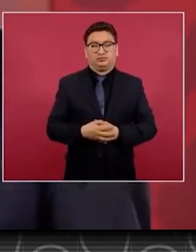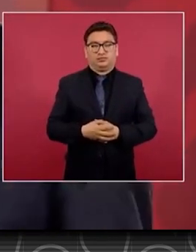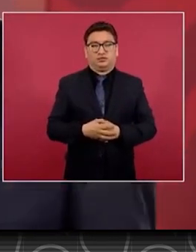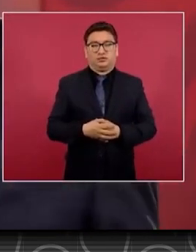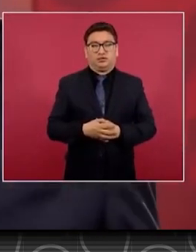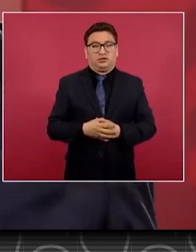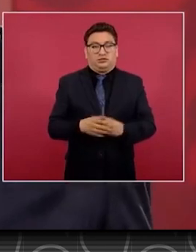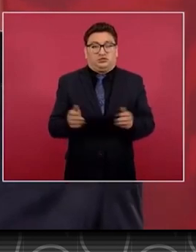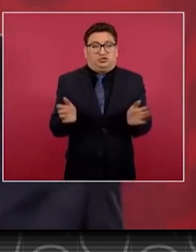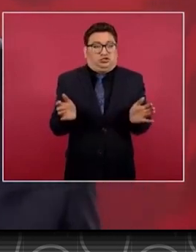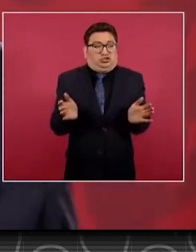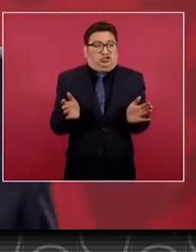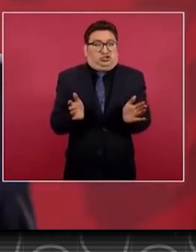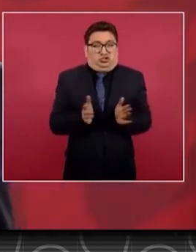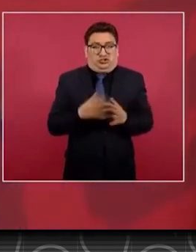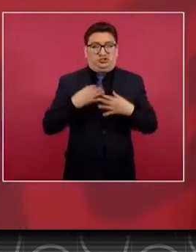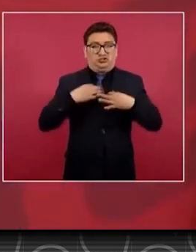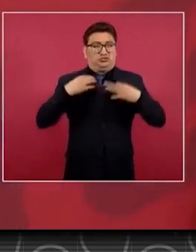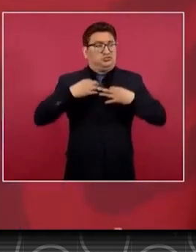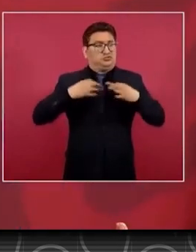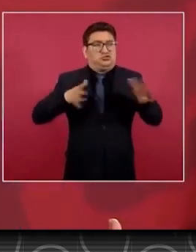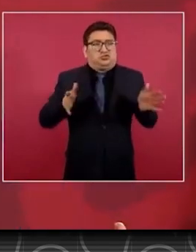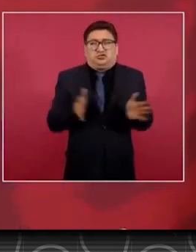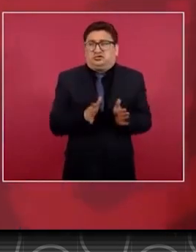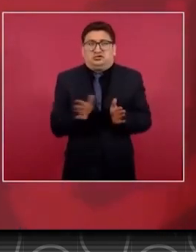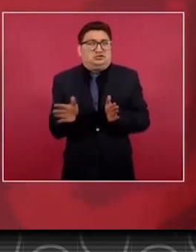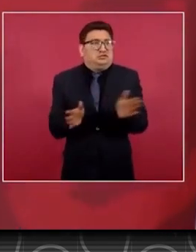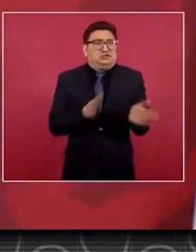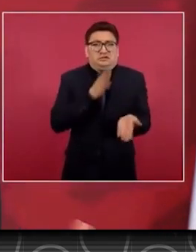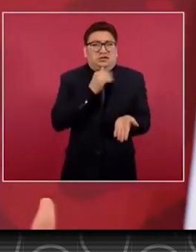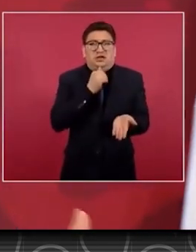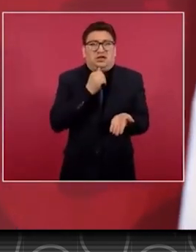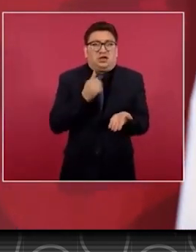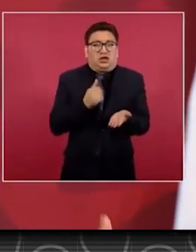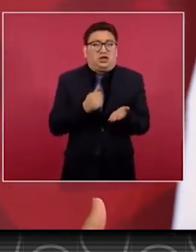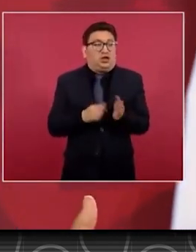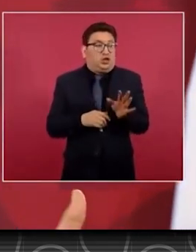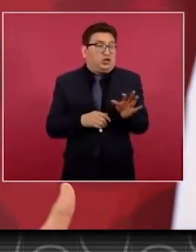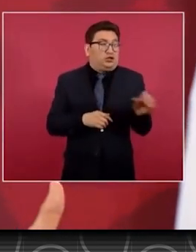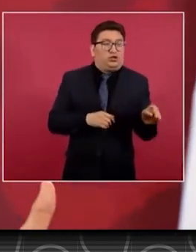Esta ancheta está muy angosta, no hay para dónde hacerse. ¿Estás con